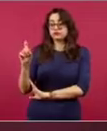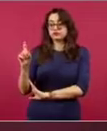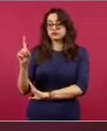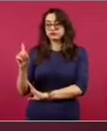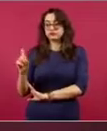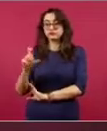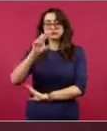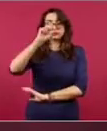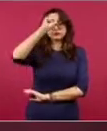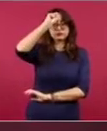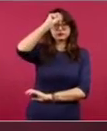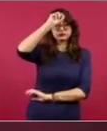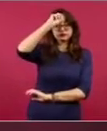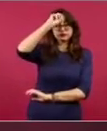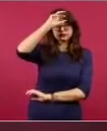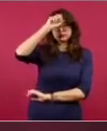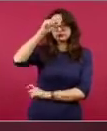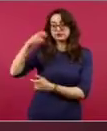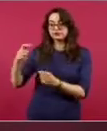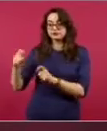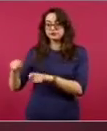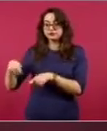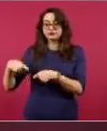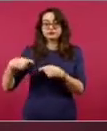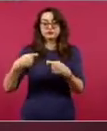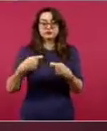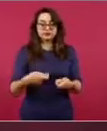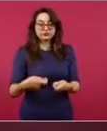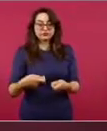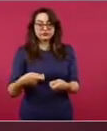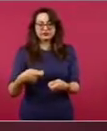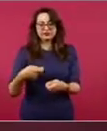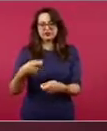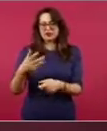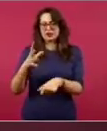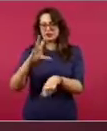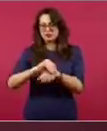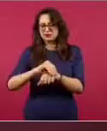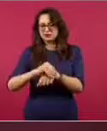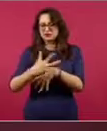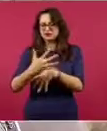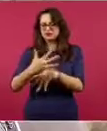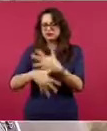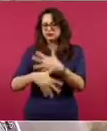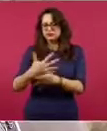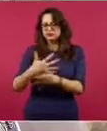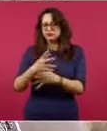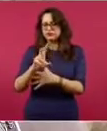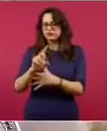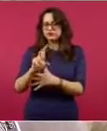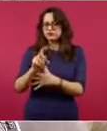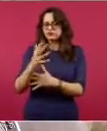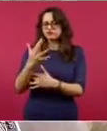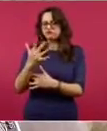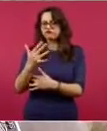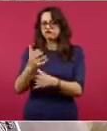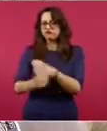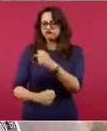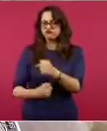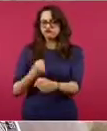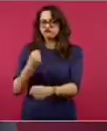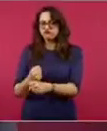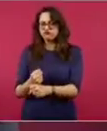pues no podía haber una disparidad entre 15, 30 o 50 años de duración de una concesión